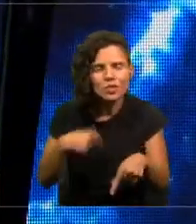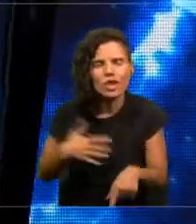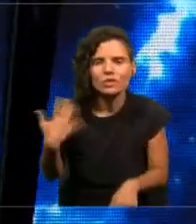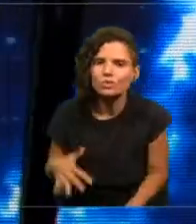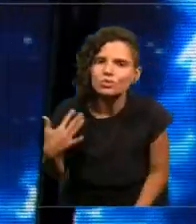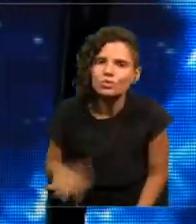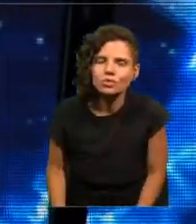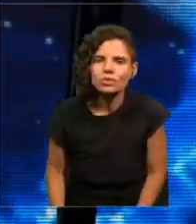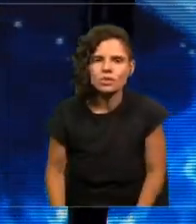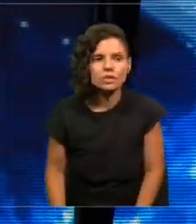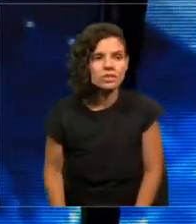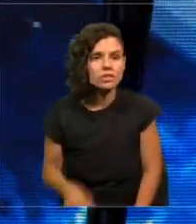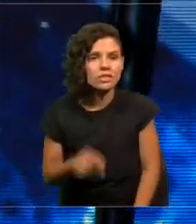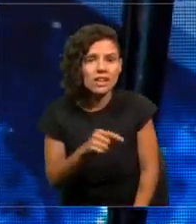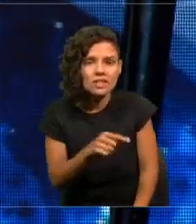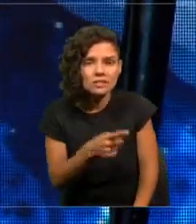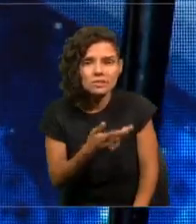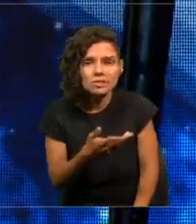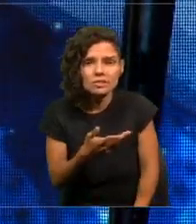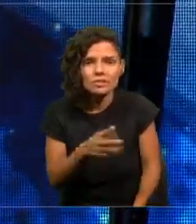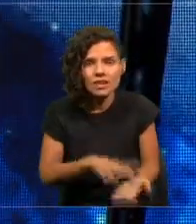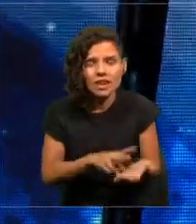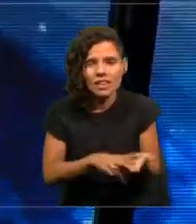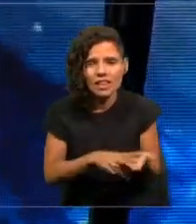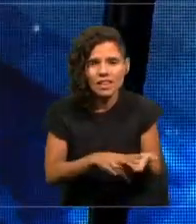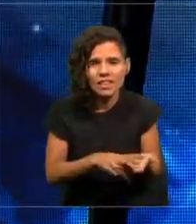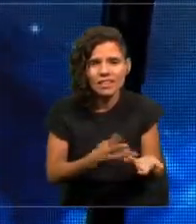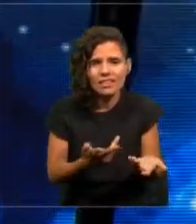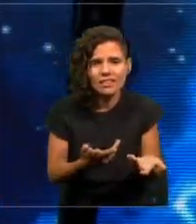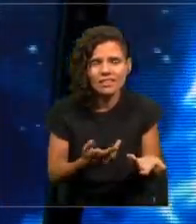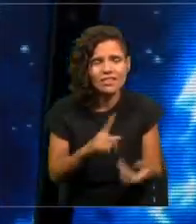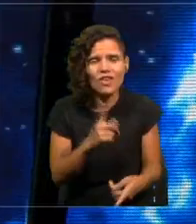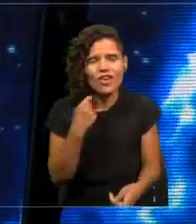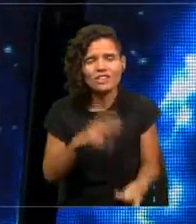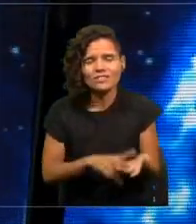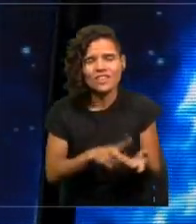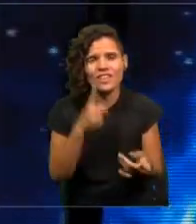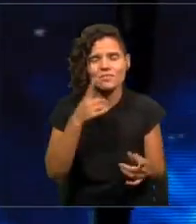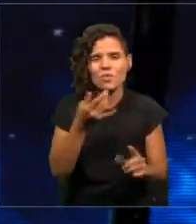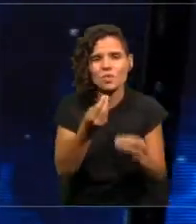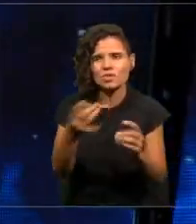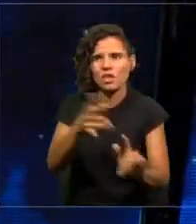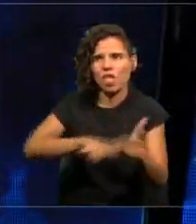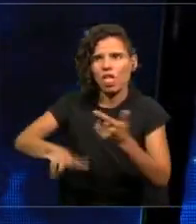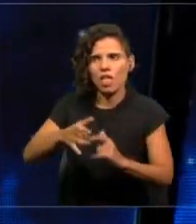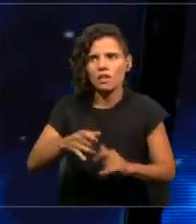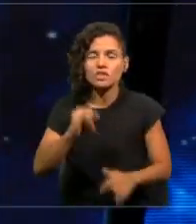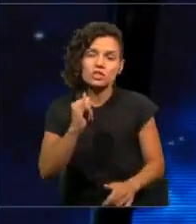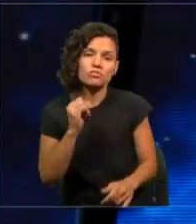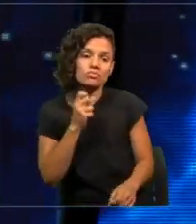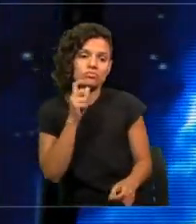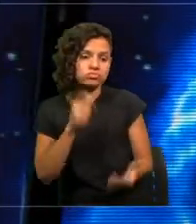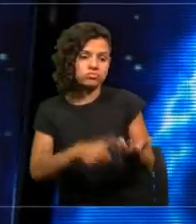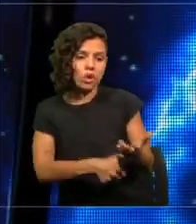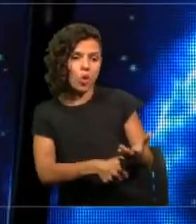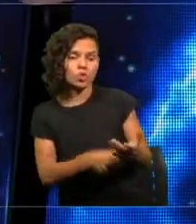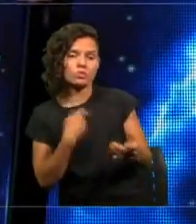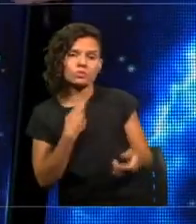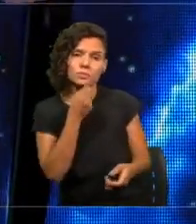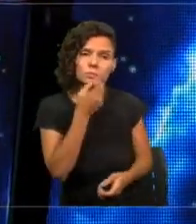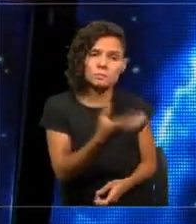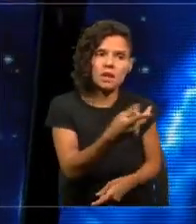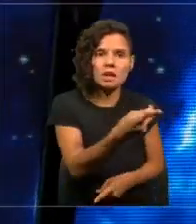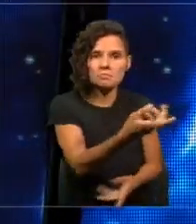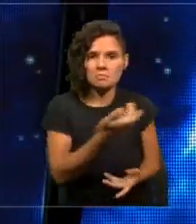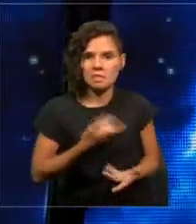y esa es una clara manipulación de que los datos yo le entrego mi ruta obviamente yo me tenga el descuento y ese